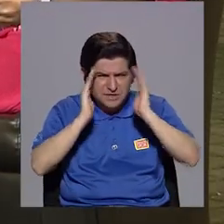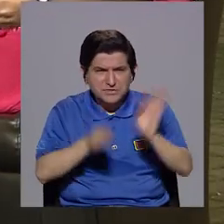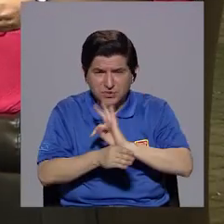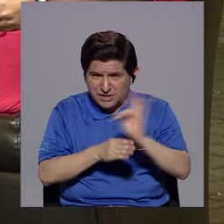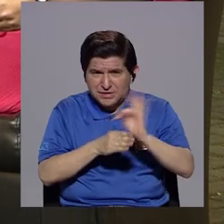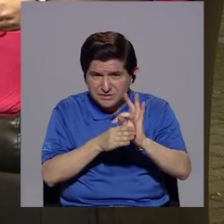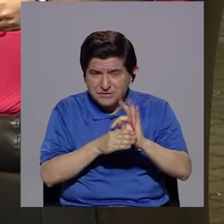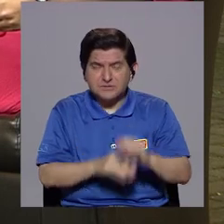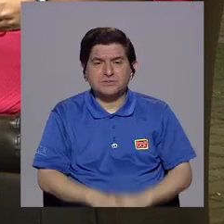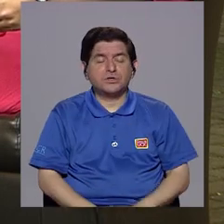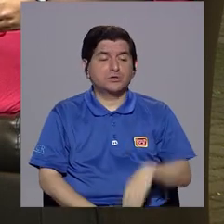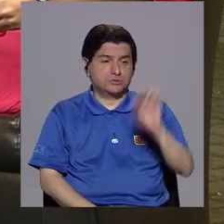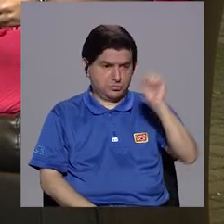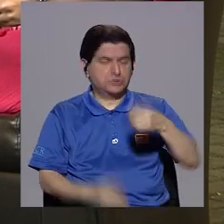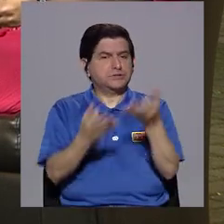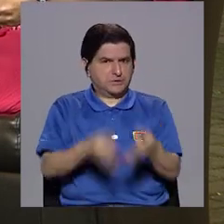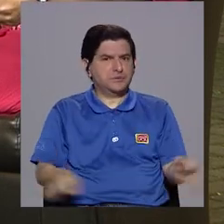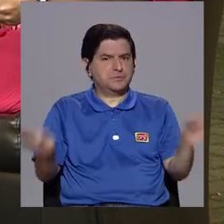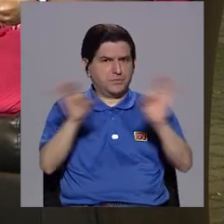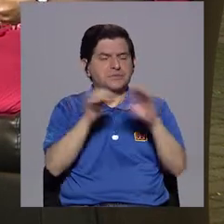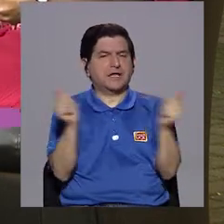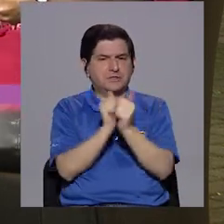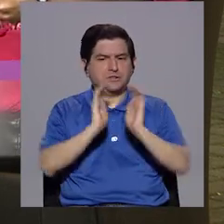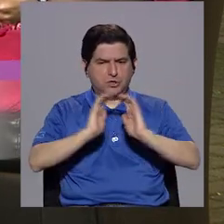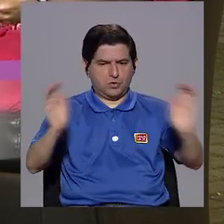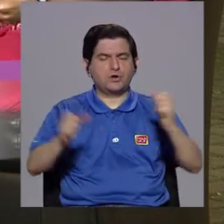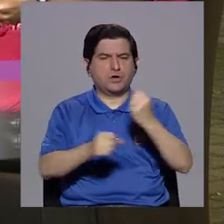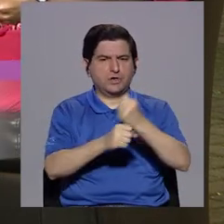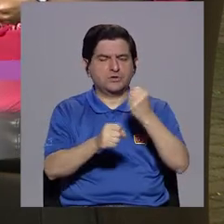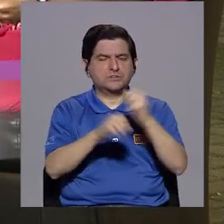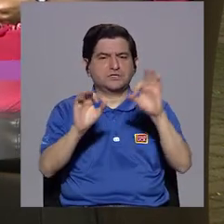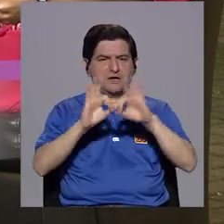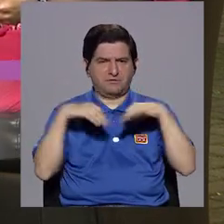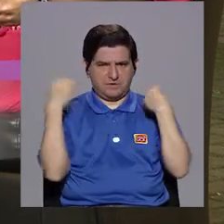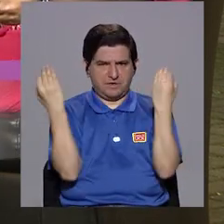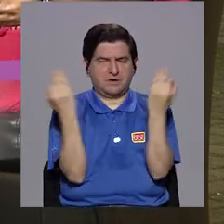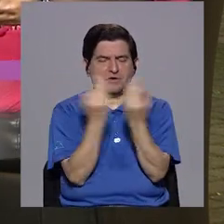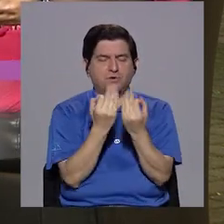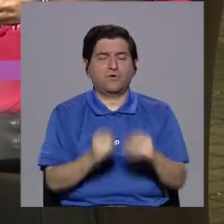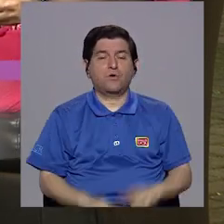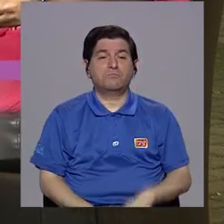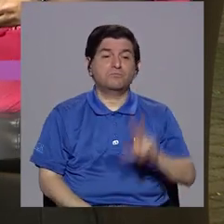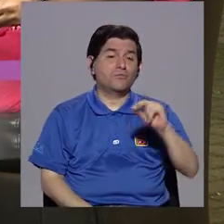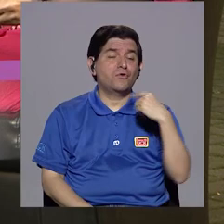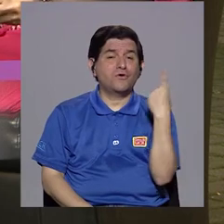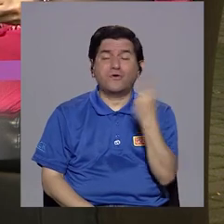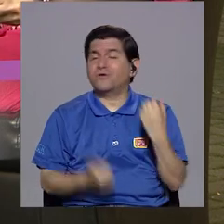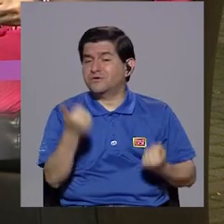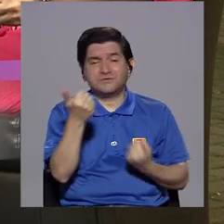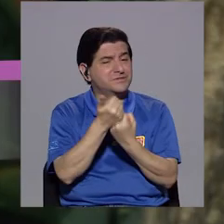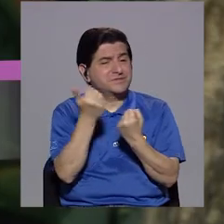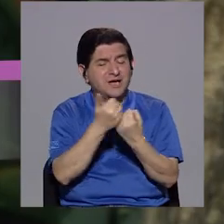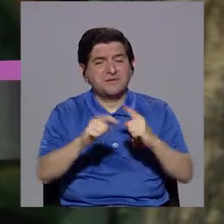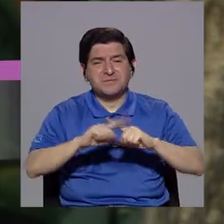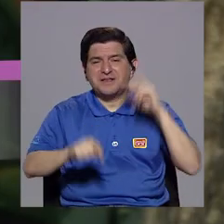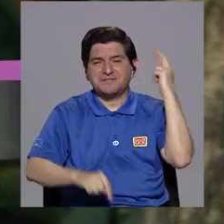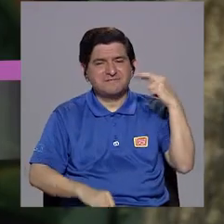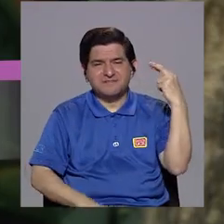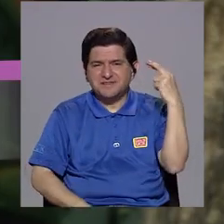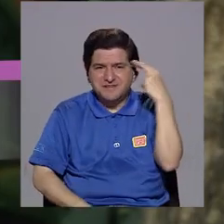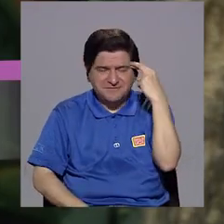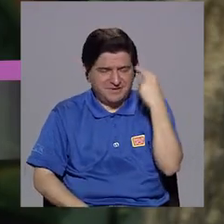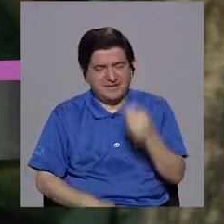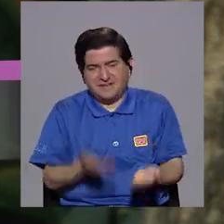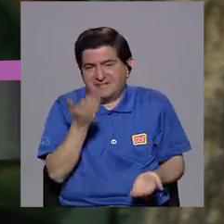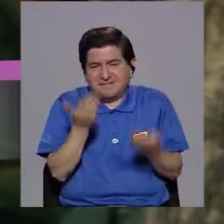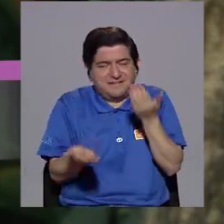procedimiento. Sí, cuando es un niño es fundamental trabajar con la, con la familia. No siempre tenés el apoyo y no siempre, por diferentes